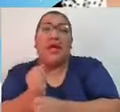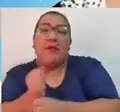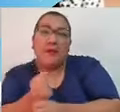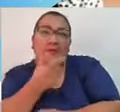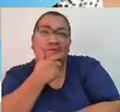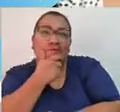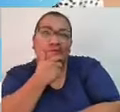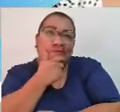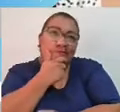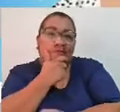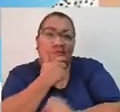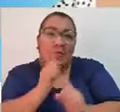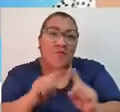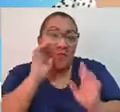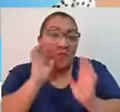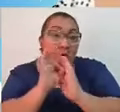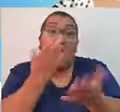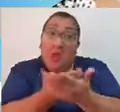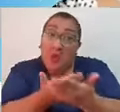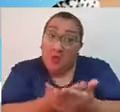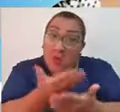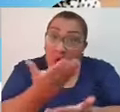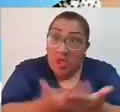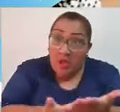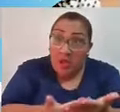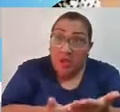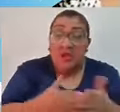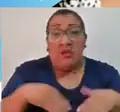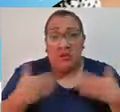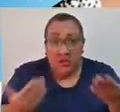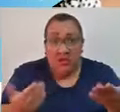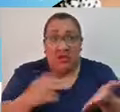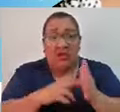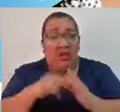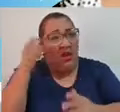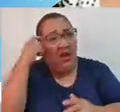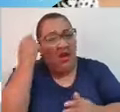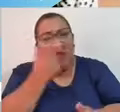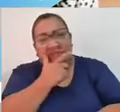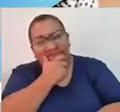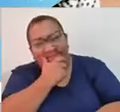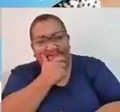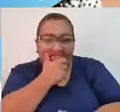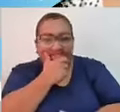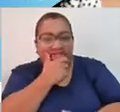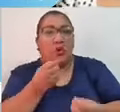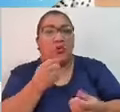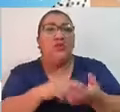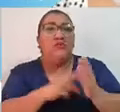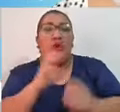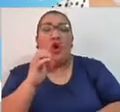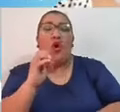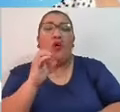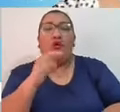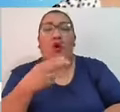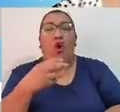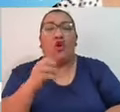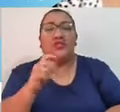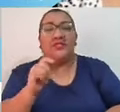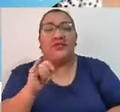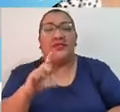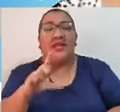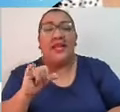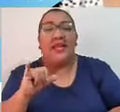Sin embargo, si no tienen esta particularidad, podría incluso considerarse como un acto de hostilidad laboral, que tiene